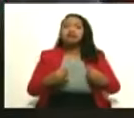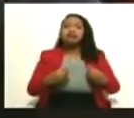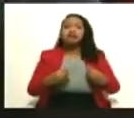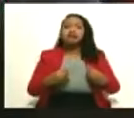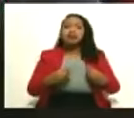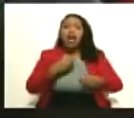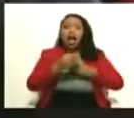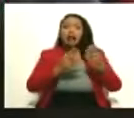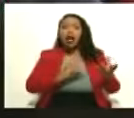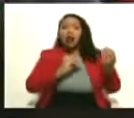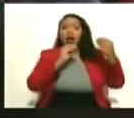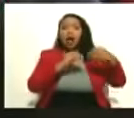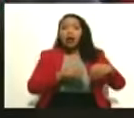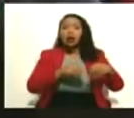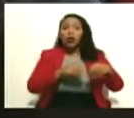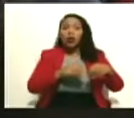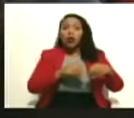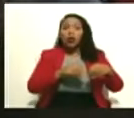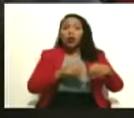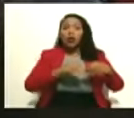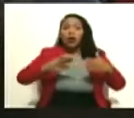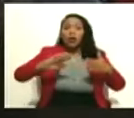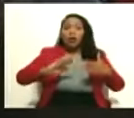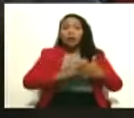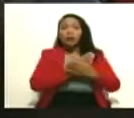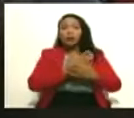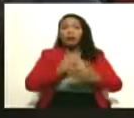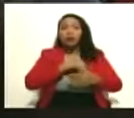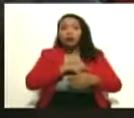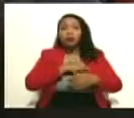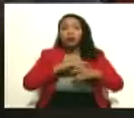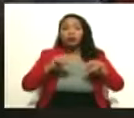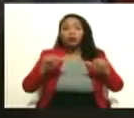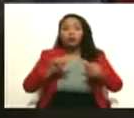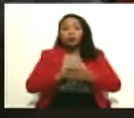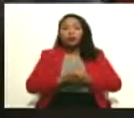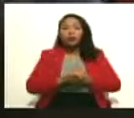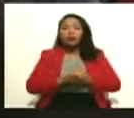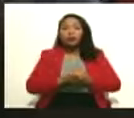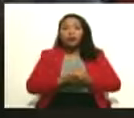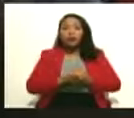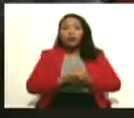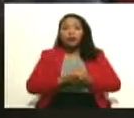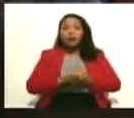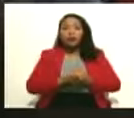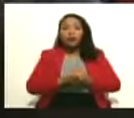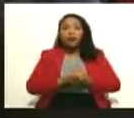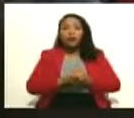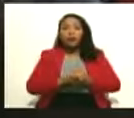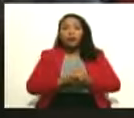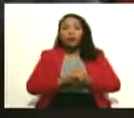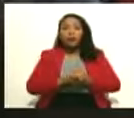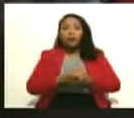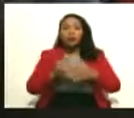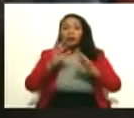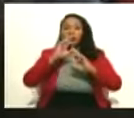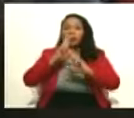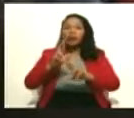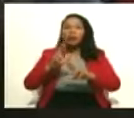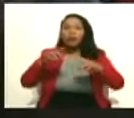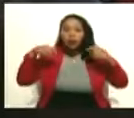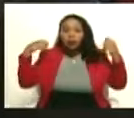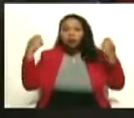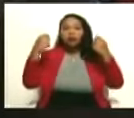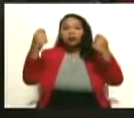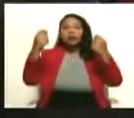la transacción para el despojo de nuestro territorio. ¿Qué le responde el comando de campaña